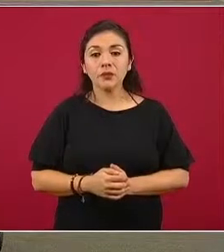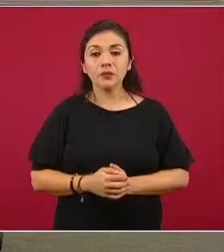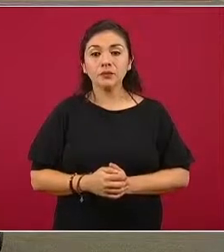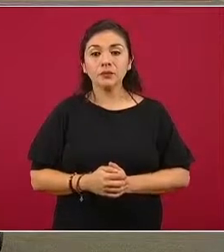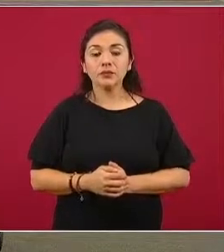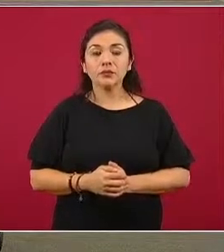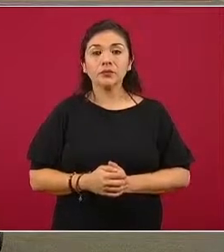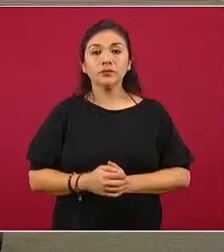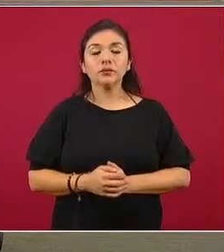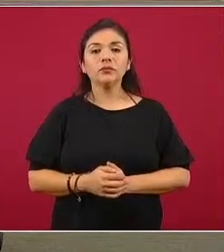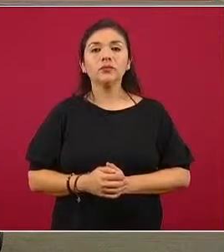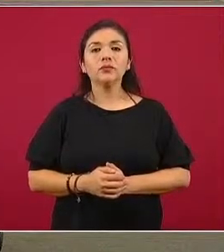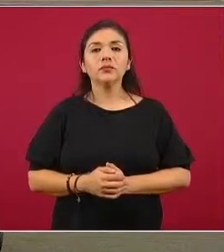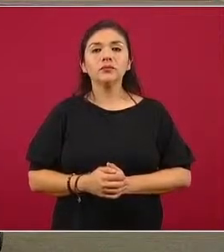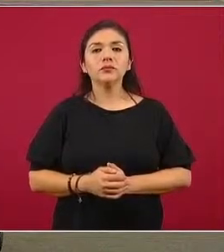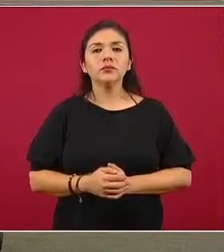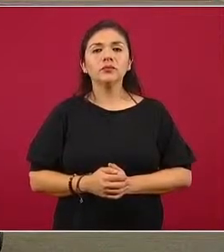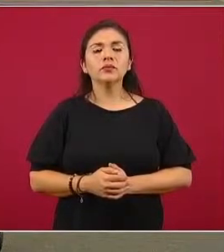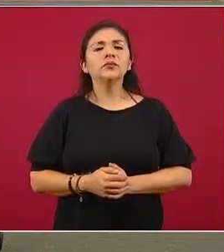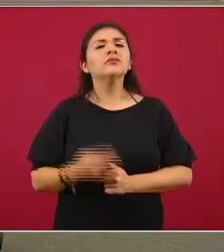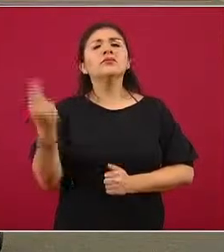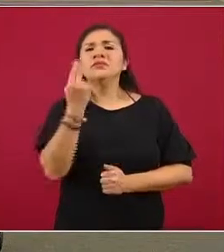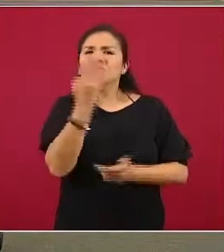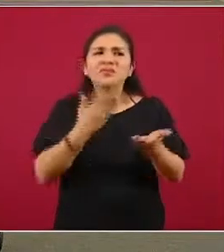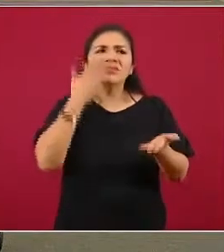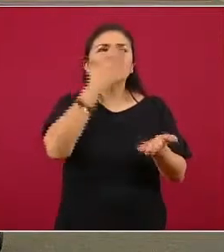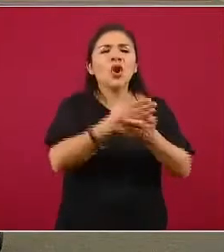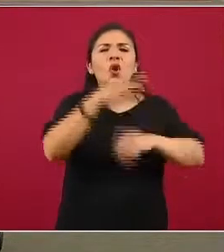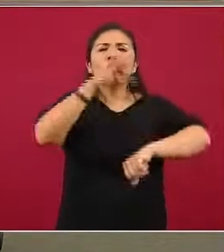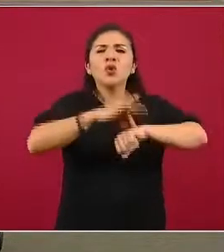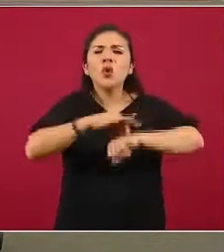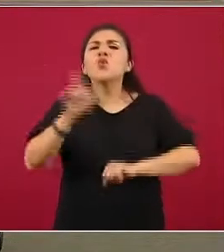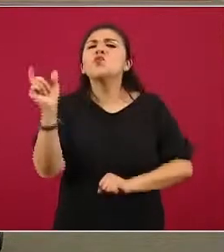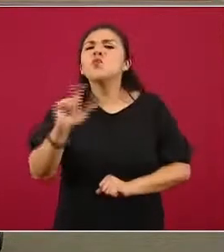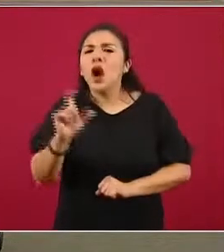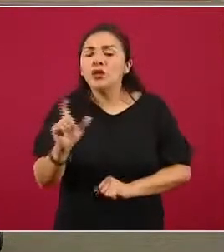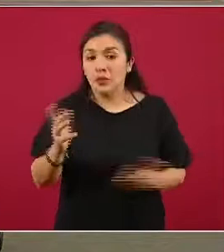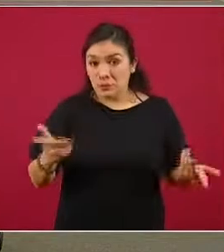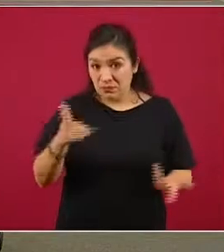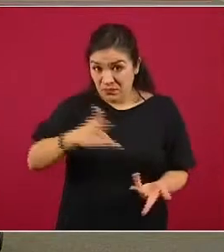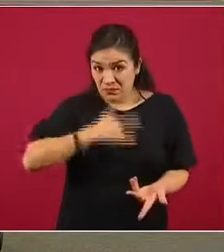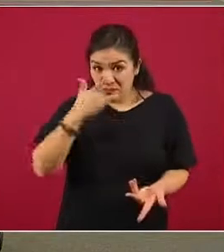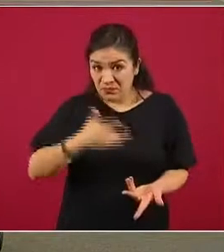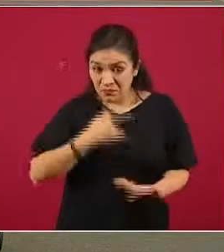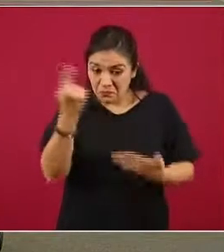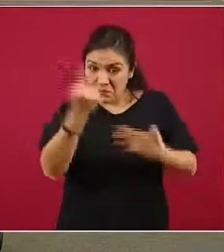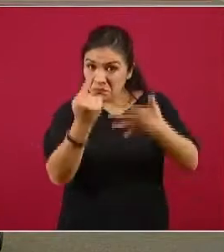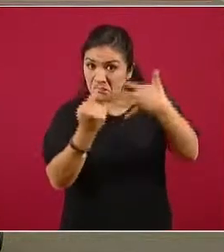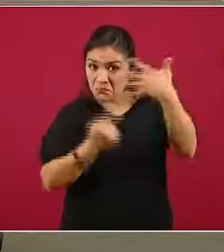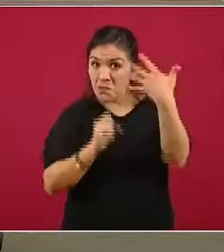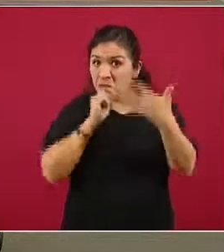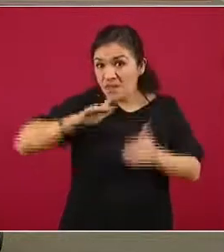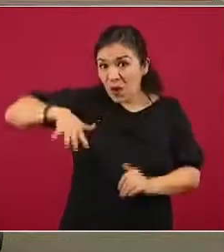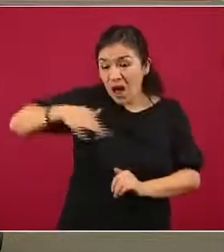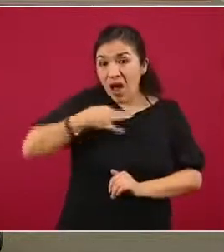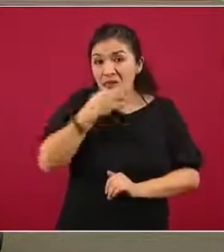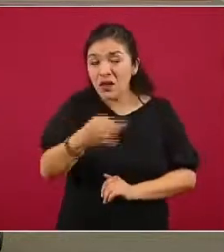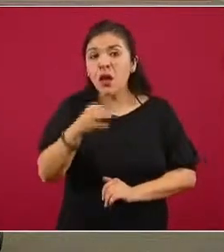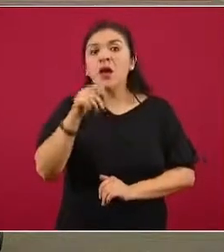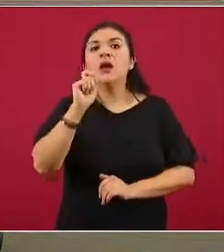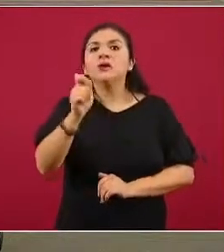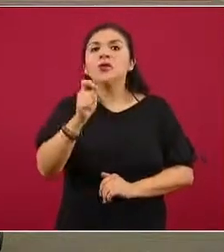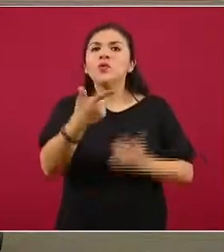¿Cuándo debo solicitar nuevamente la valoración médica? Cuando presento síntomas y pertenezco a un sector de los